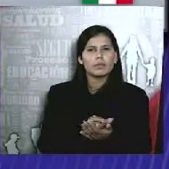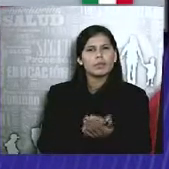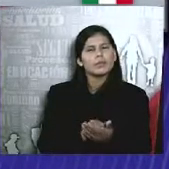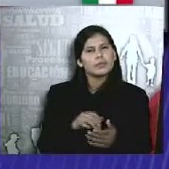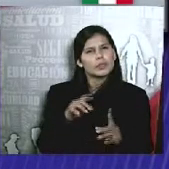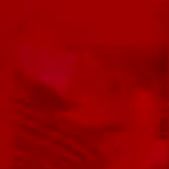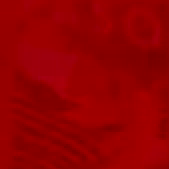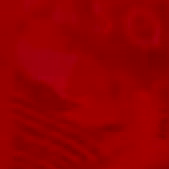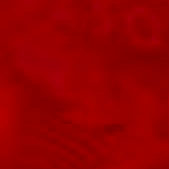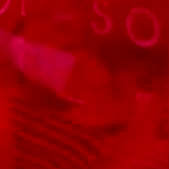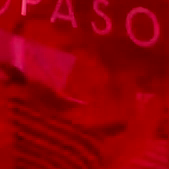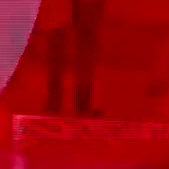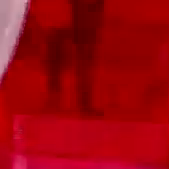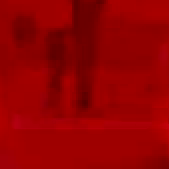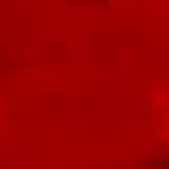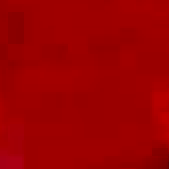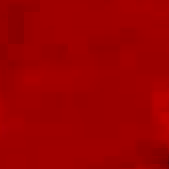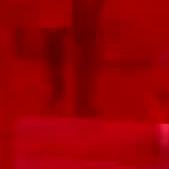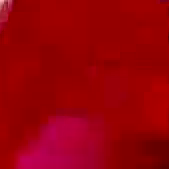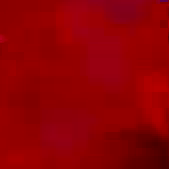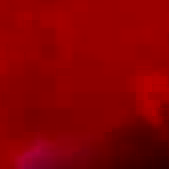cooperación francesa.